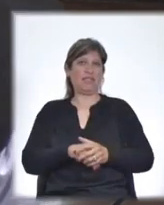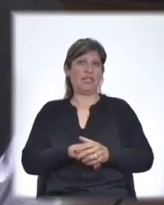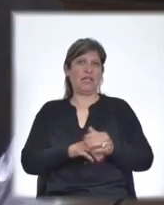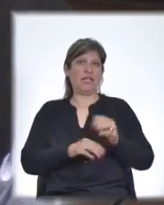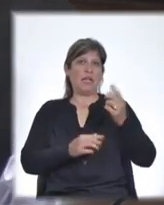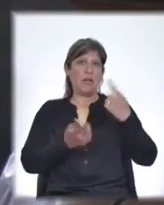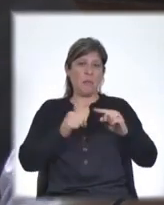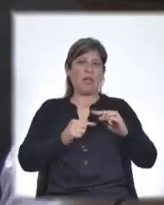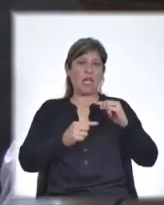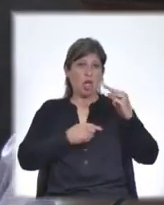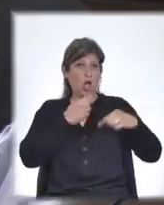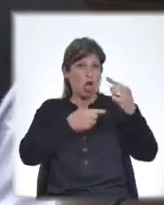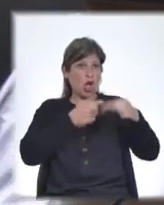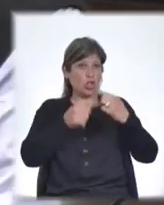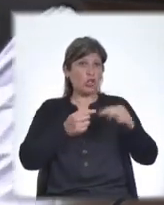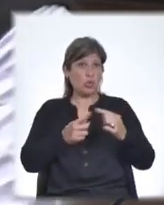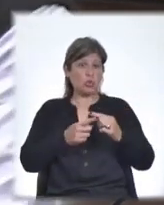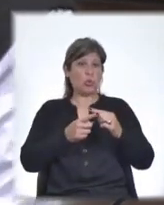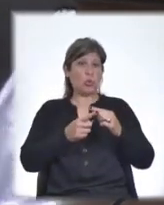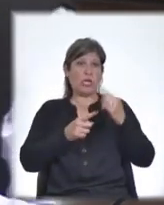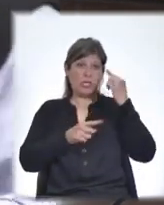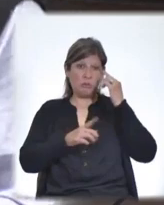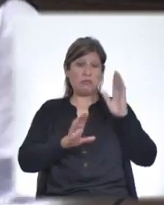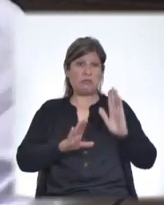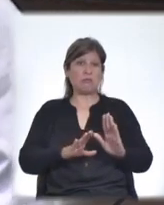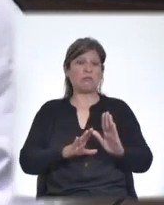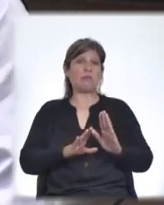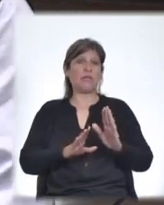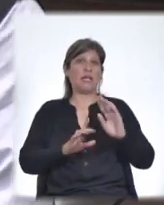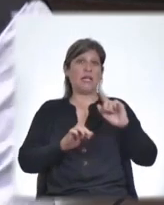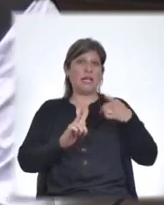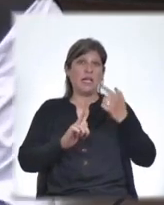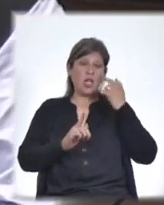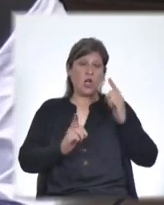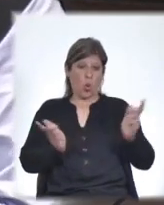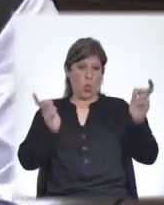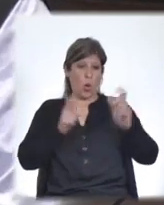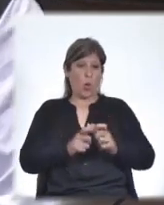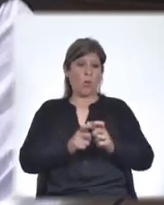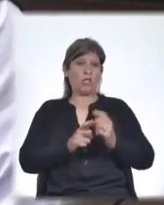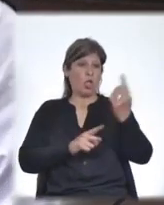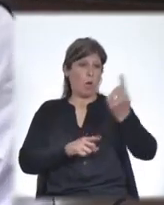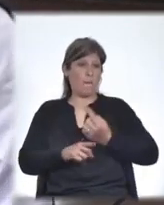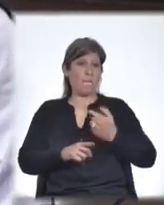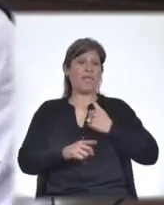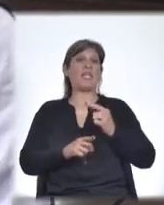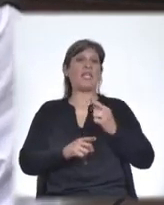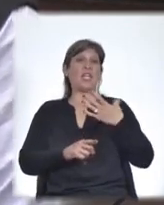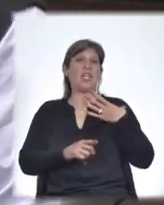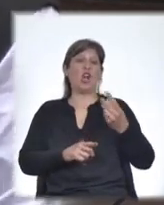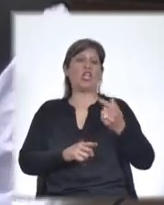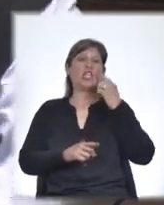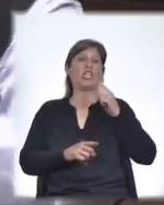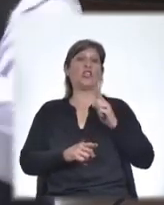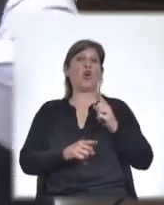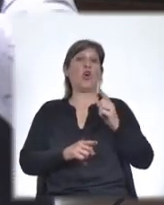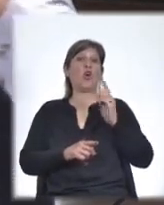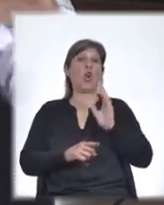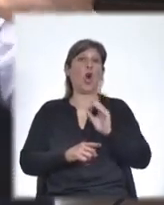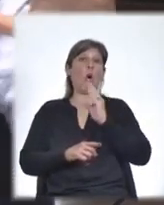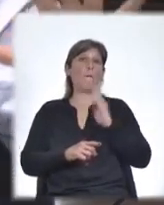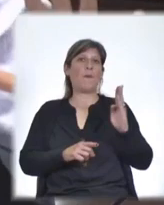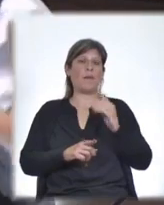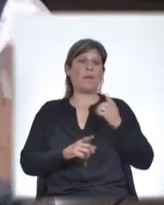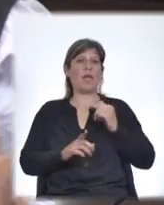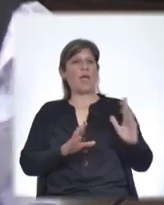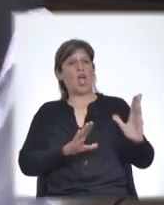siguen elaborando además este pensamiento, y cuando compareció en la comisión el director de la OPP, Isaac Alfi, nos decía: todos los